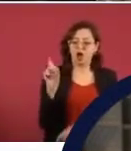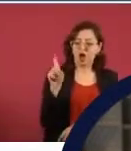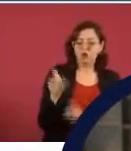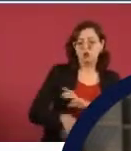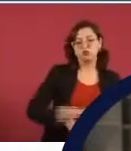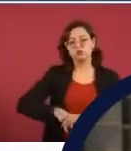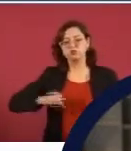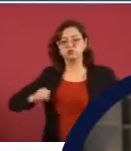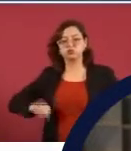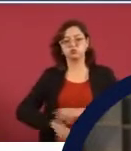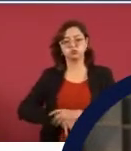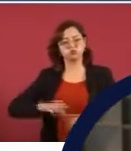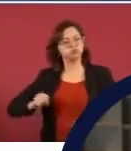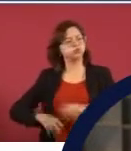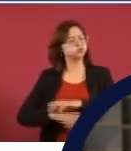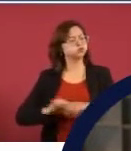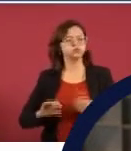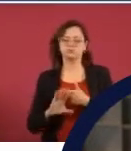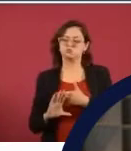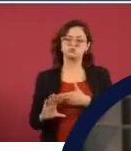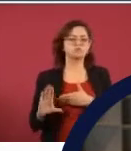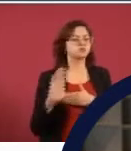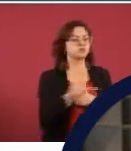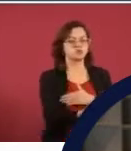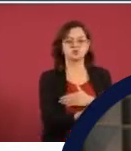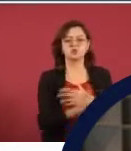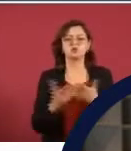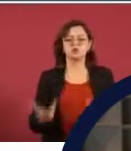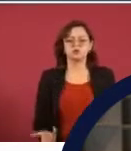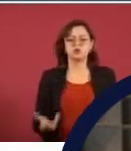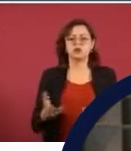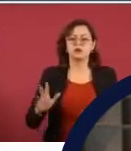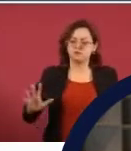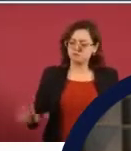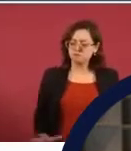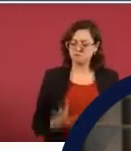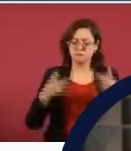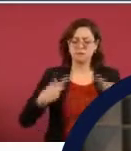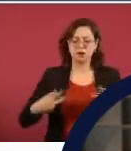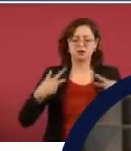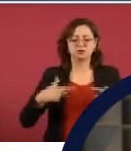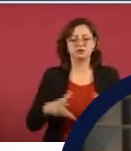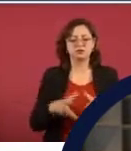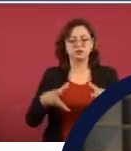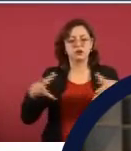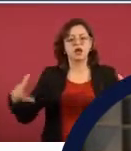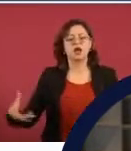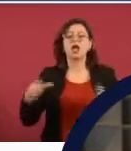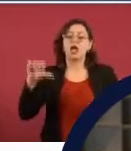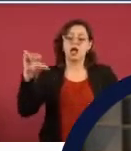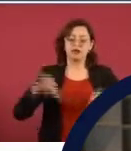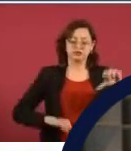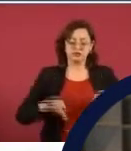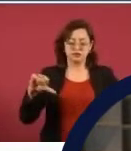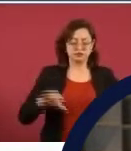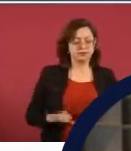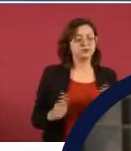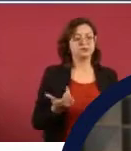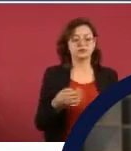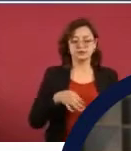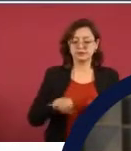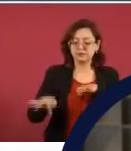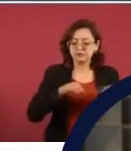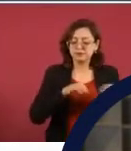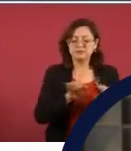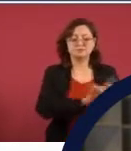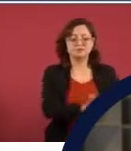del 2.4%. Fox empezó también con un año muy malo, Felipe Calderón a la mitad tuvo un año